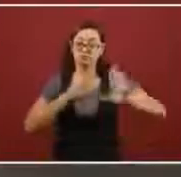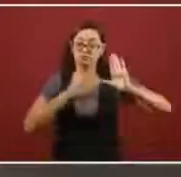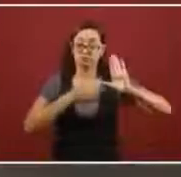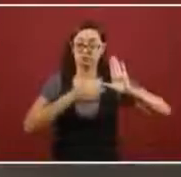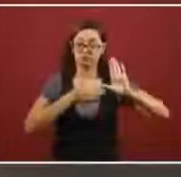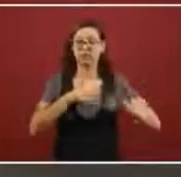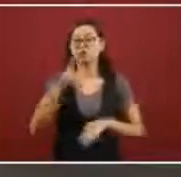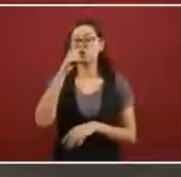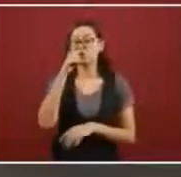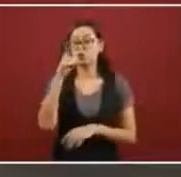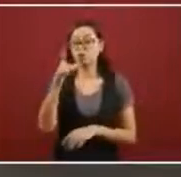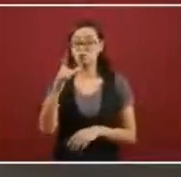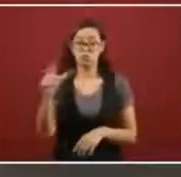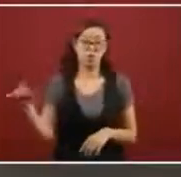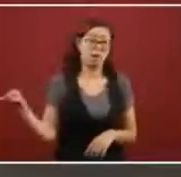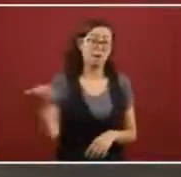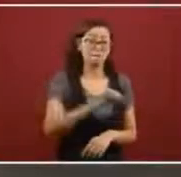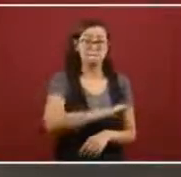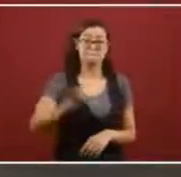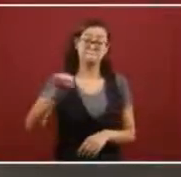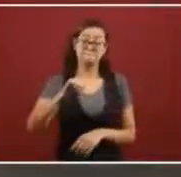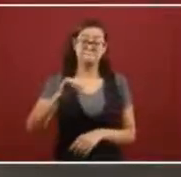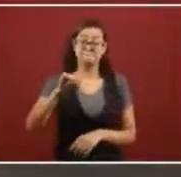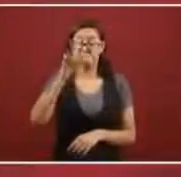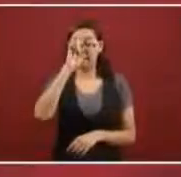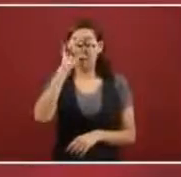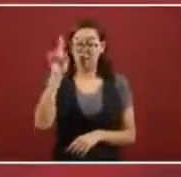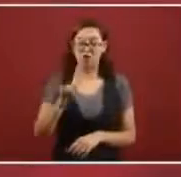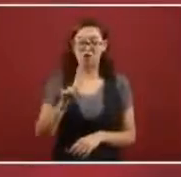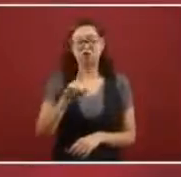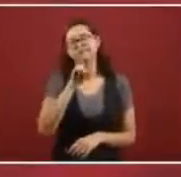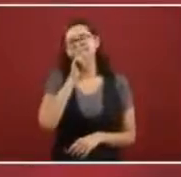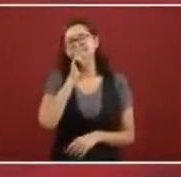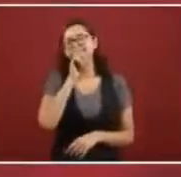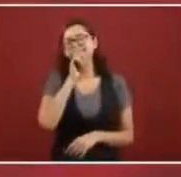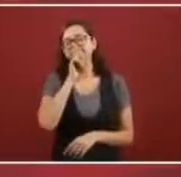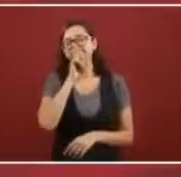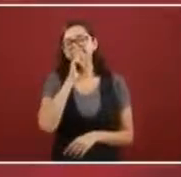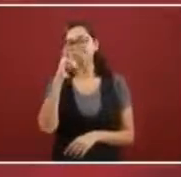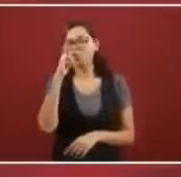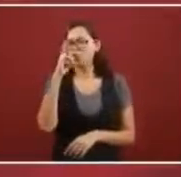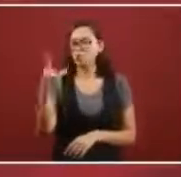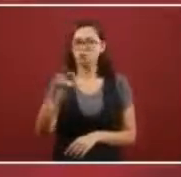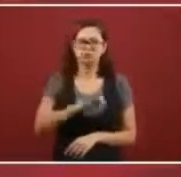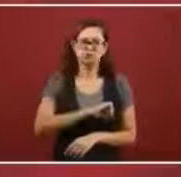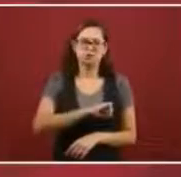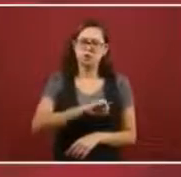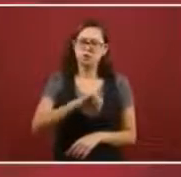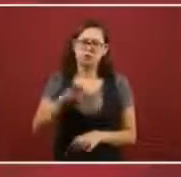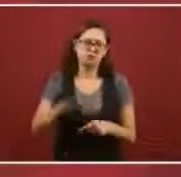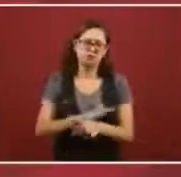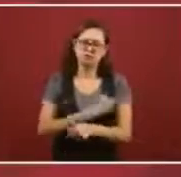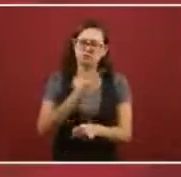aumentar en términos reales el precio de la luz.